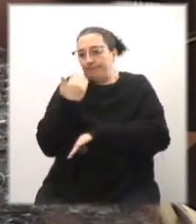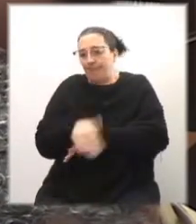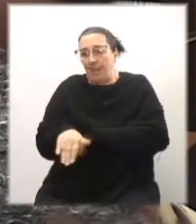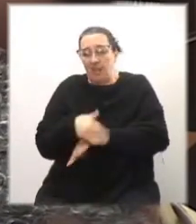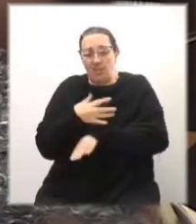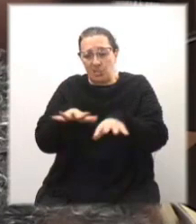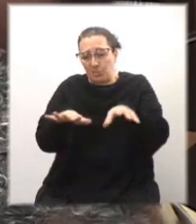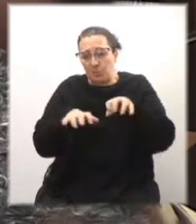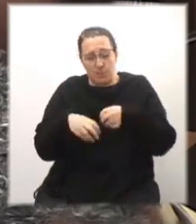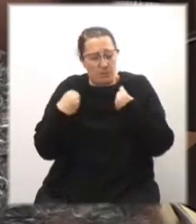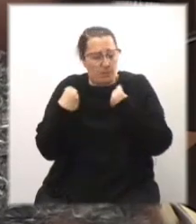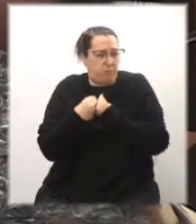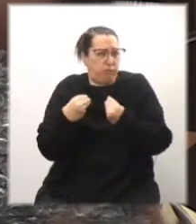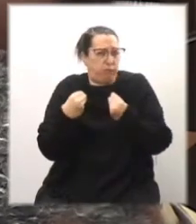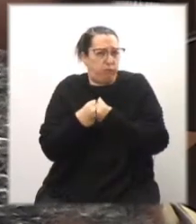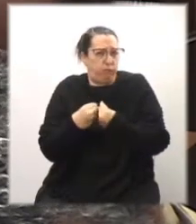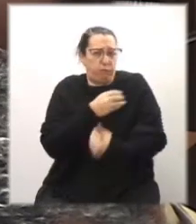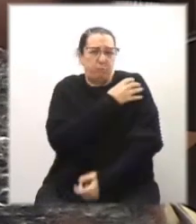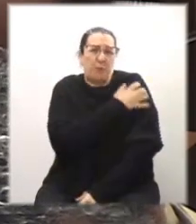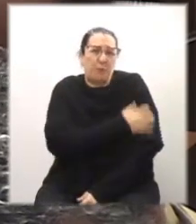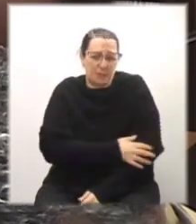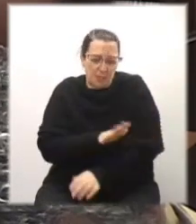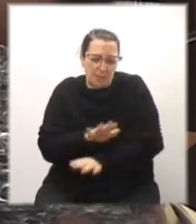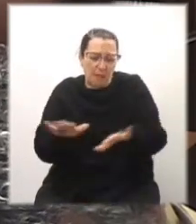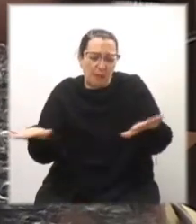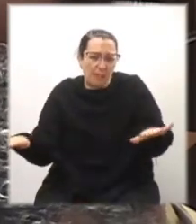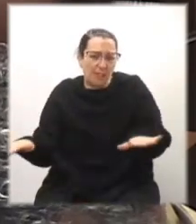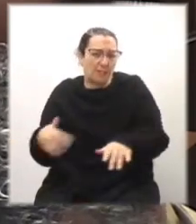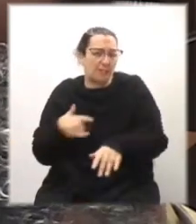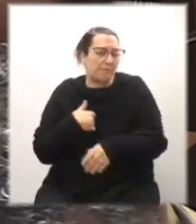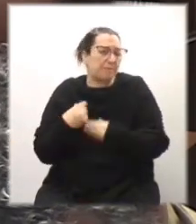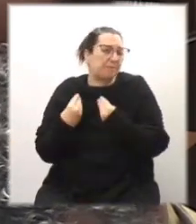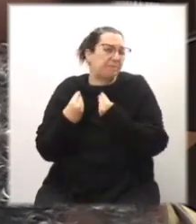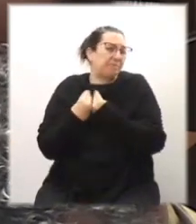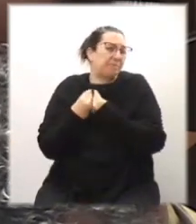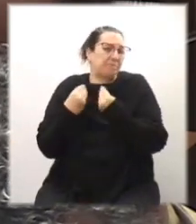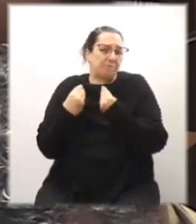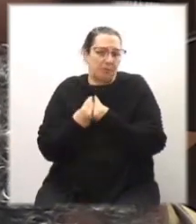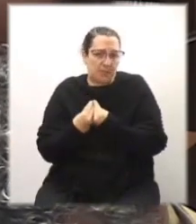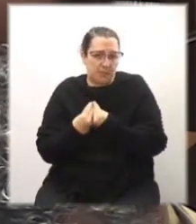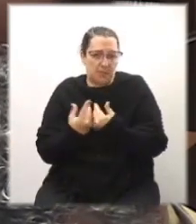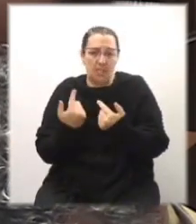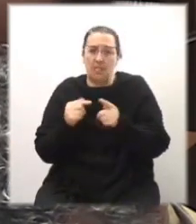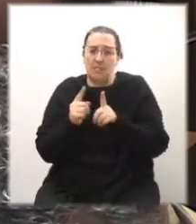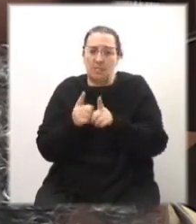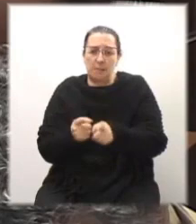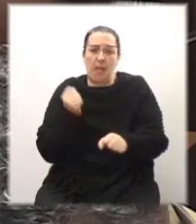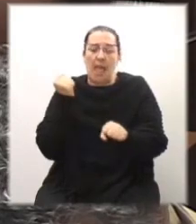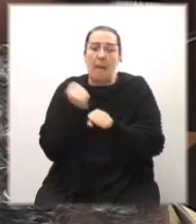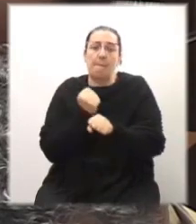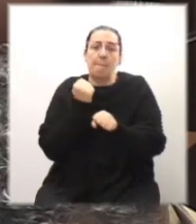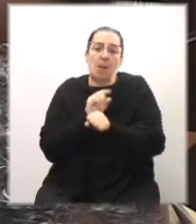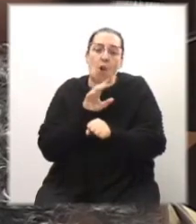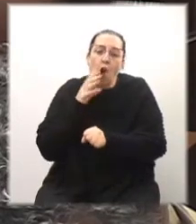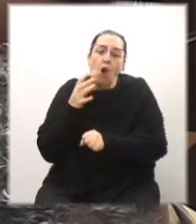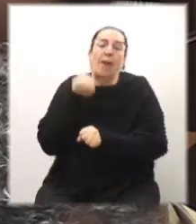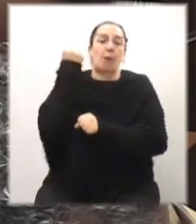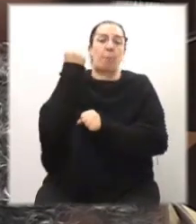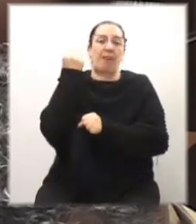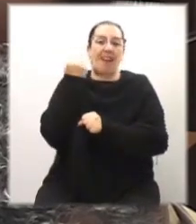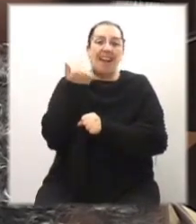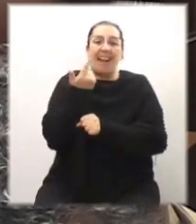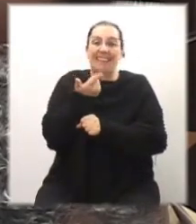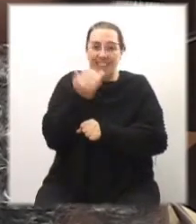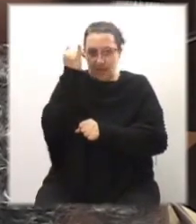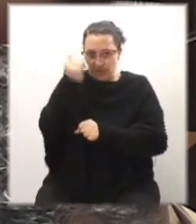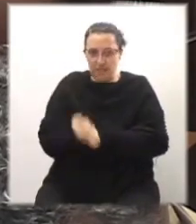de Montevideo y la pobreza infantil se consolida. A su vez, el empleo se recupera en cantidad, pero no